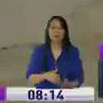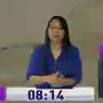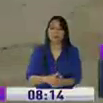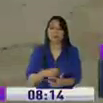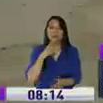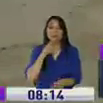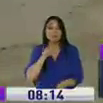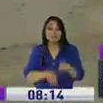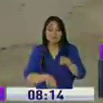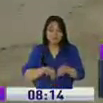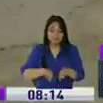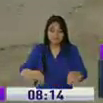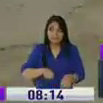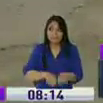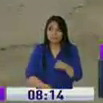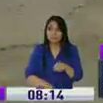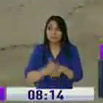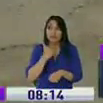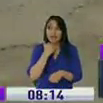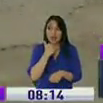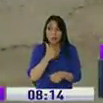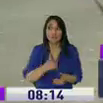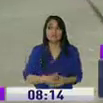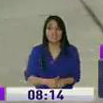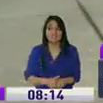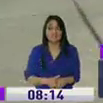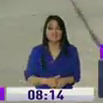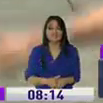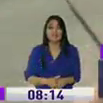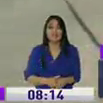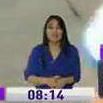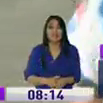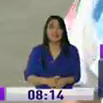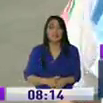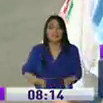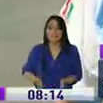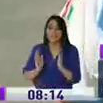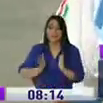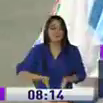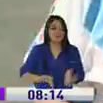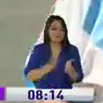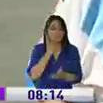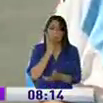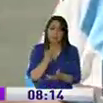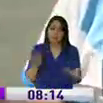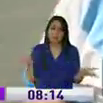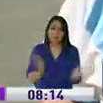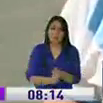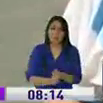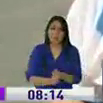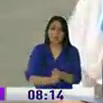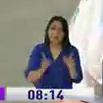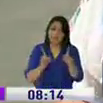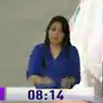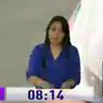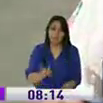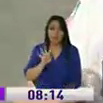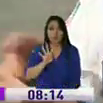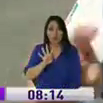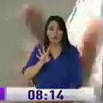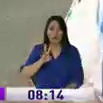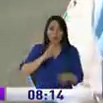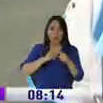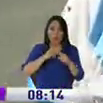alguna tubería de agua y el problema se agudice. Y mire las calles cómo estamos. Ya aquí hay que entrar con 4x4 porque